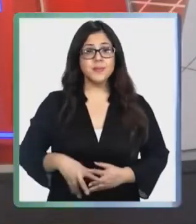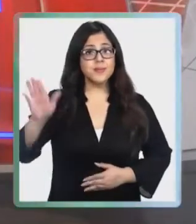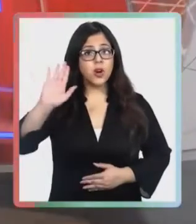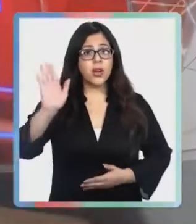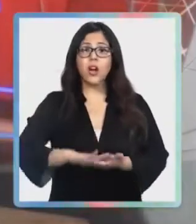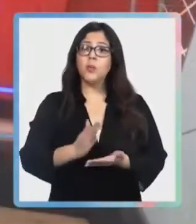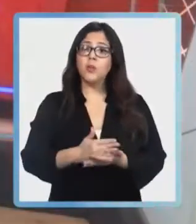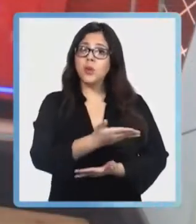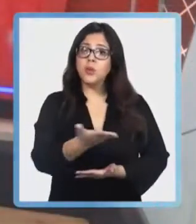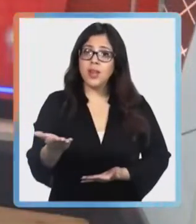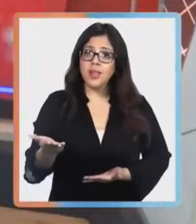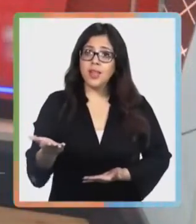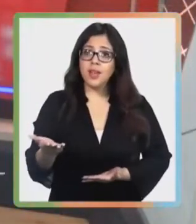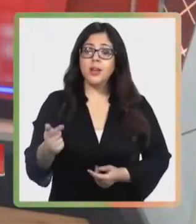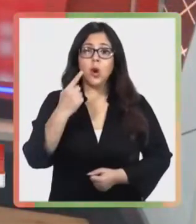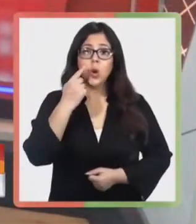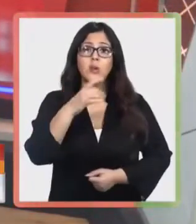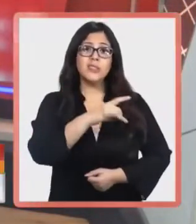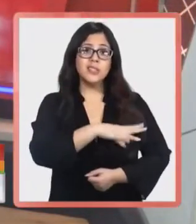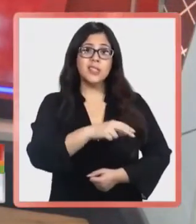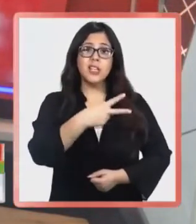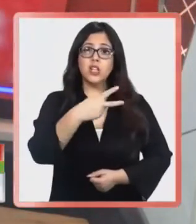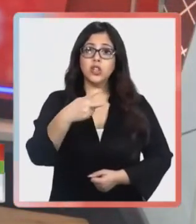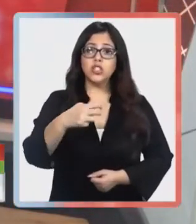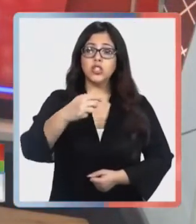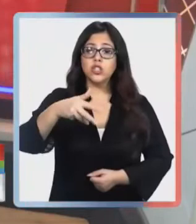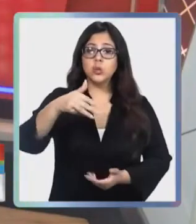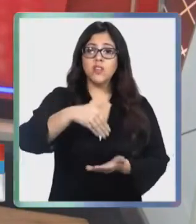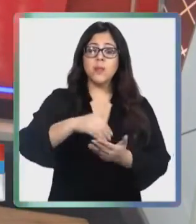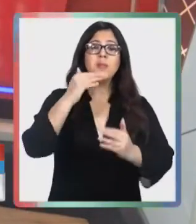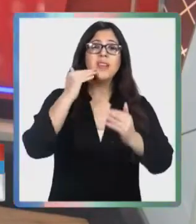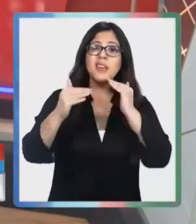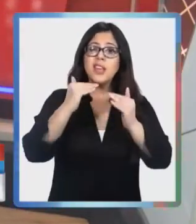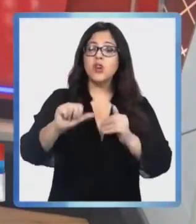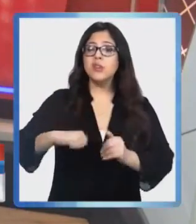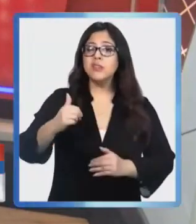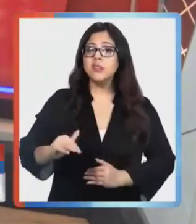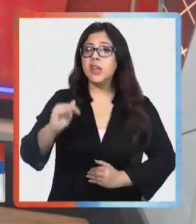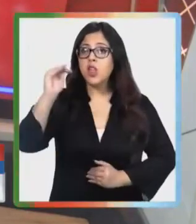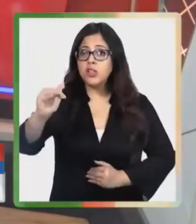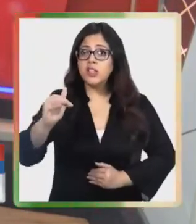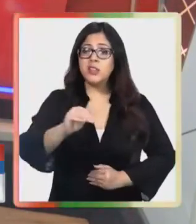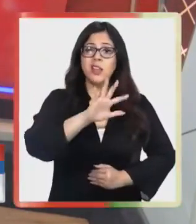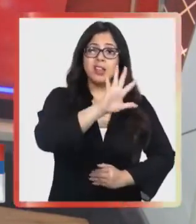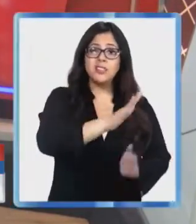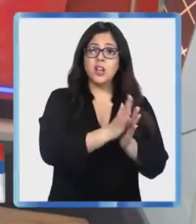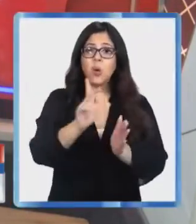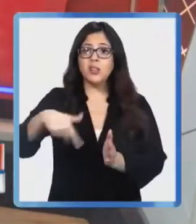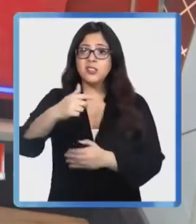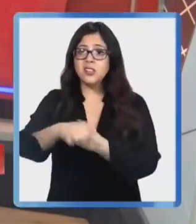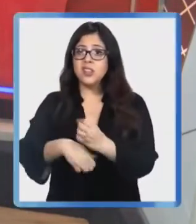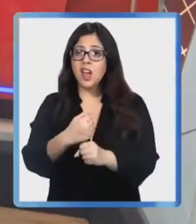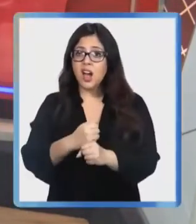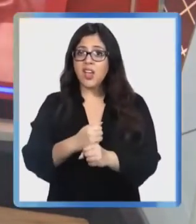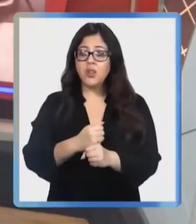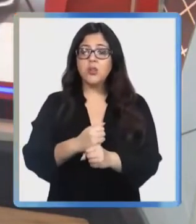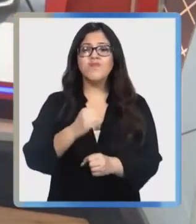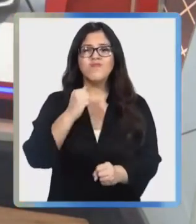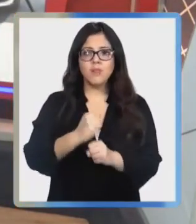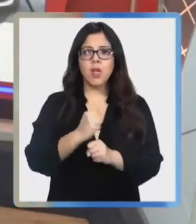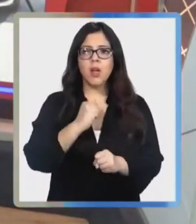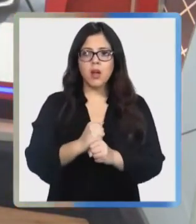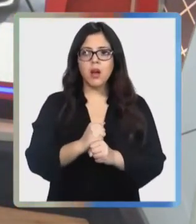hola cómo están en chile 219 mil niños y adolescentes entre 5 y 17 años